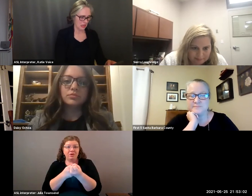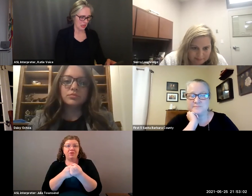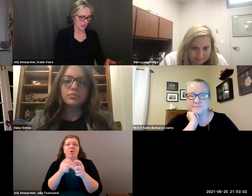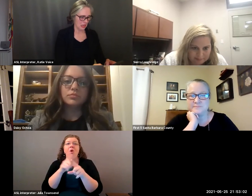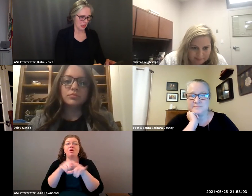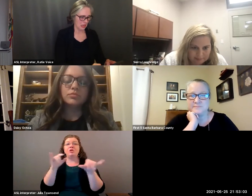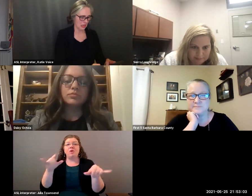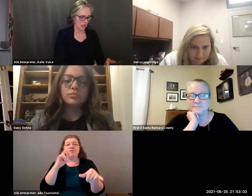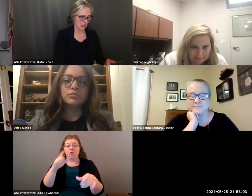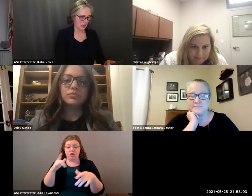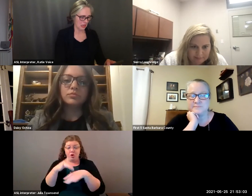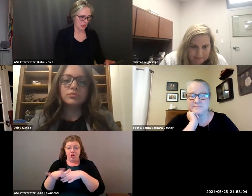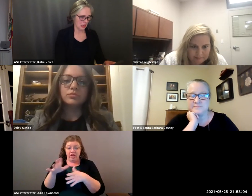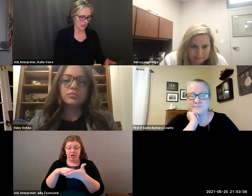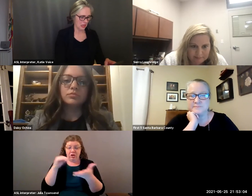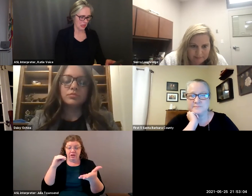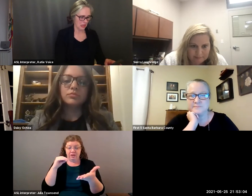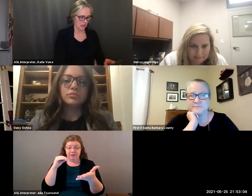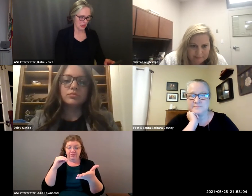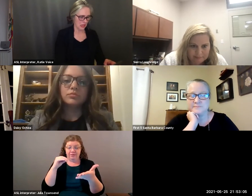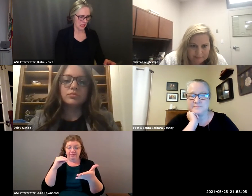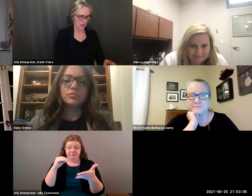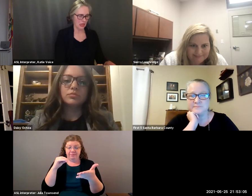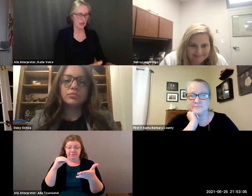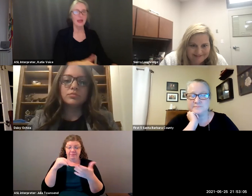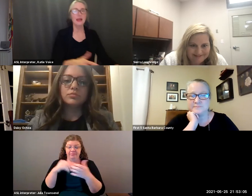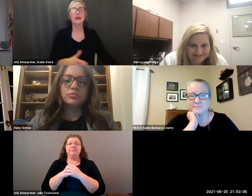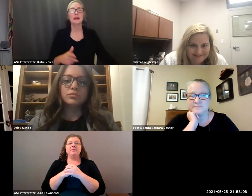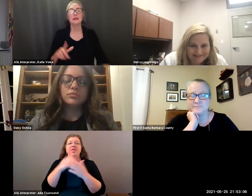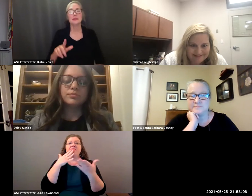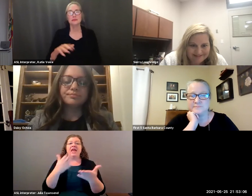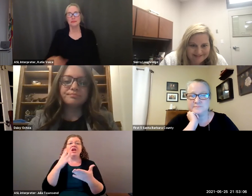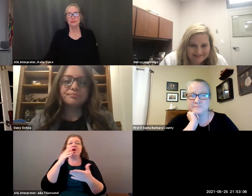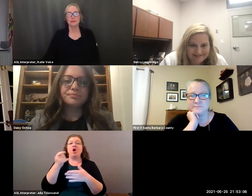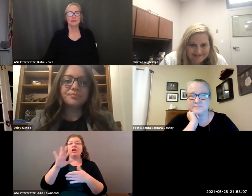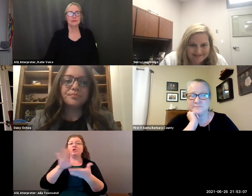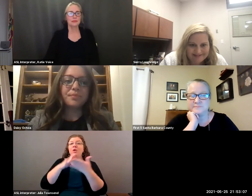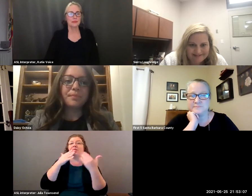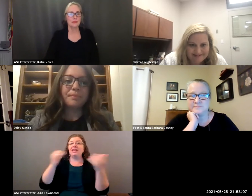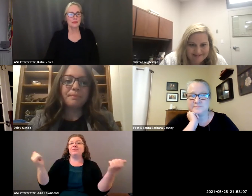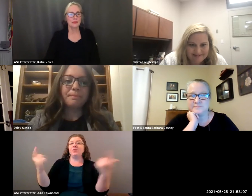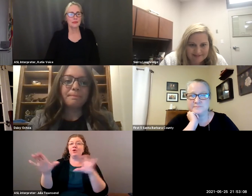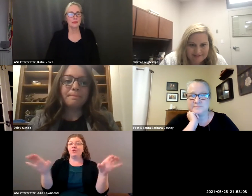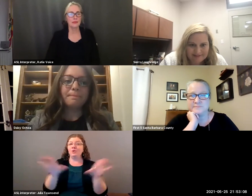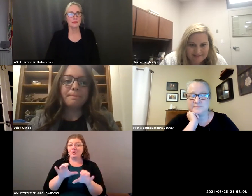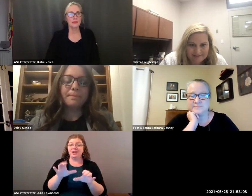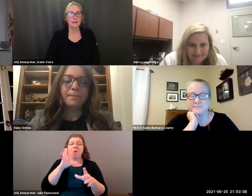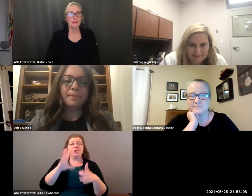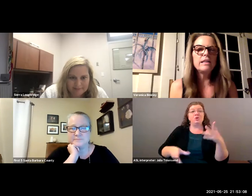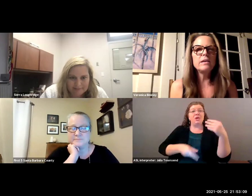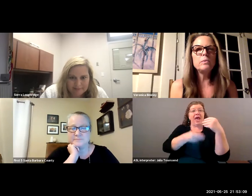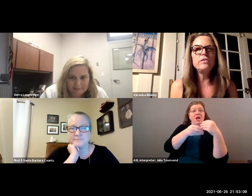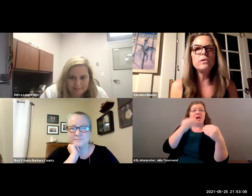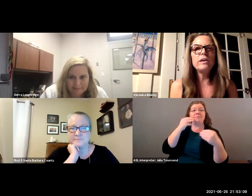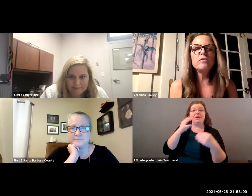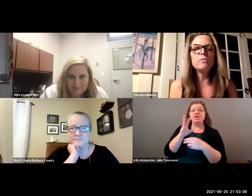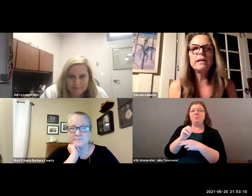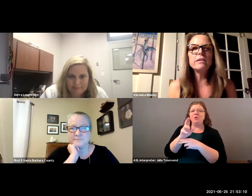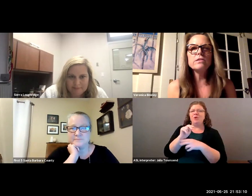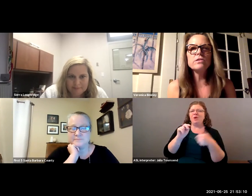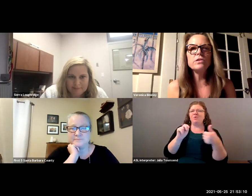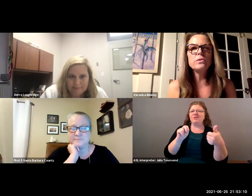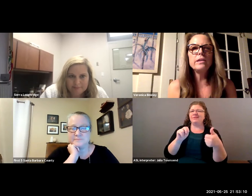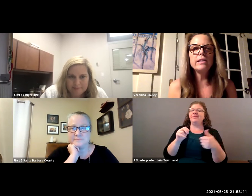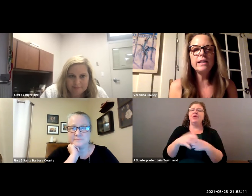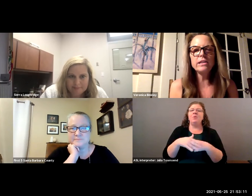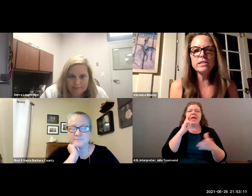eso definitivamente. Y también el aprendizaje de niños pequeños en Harding.